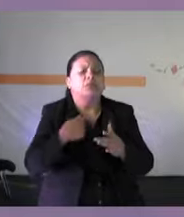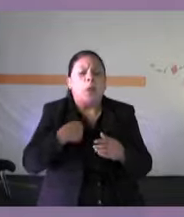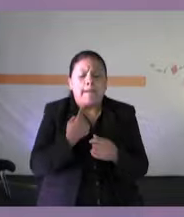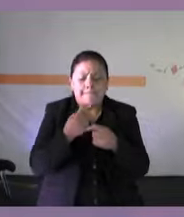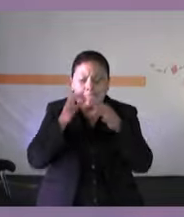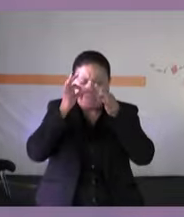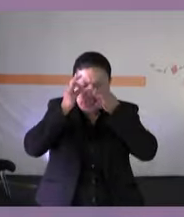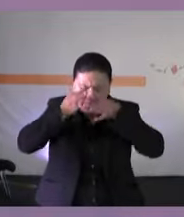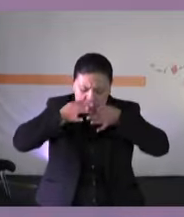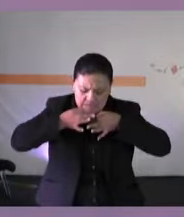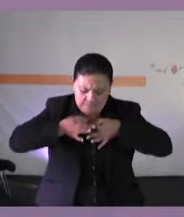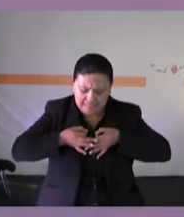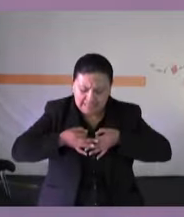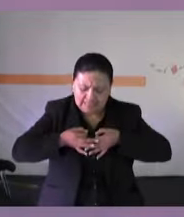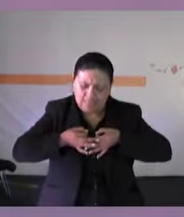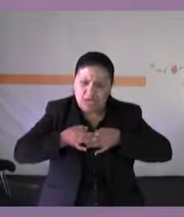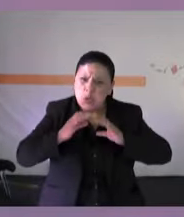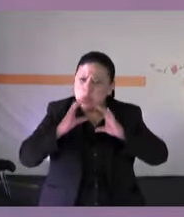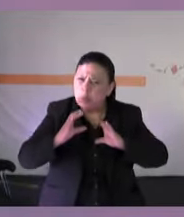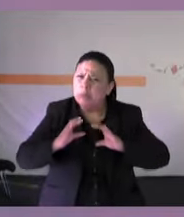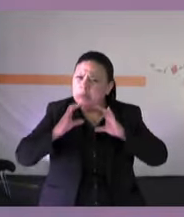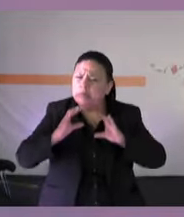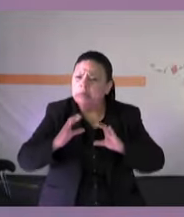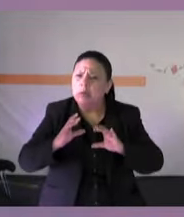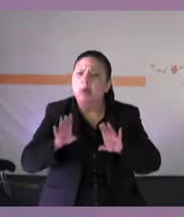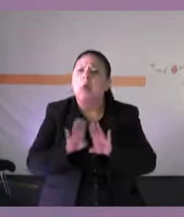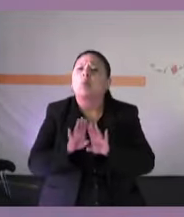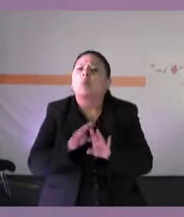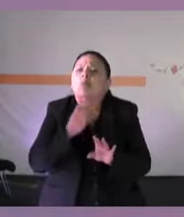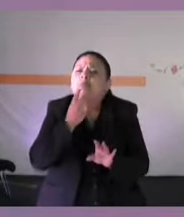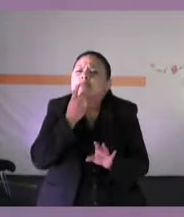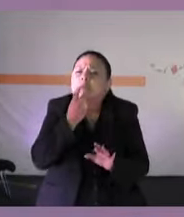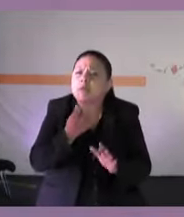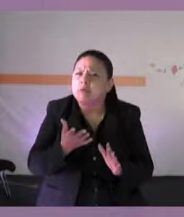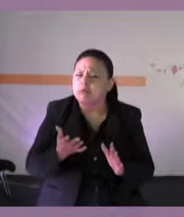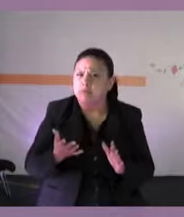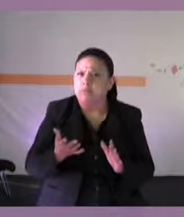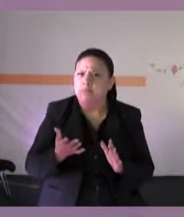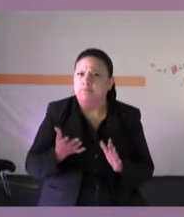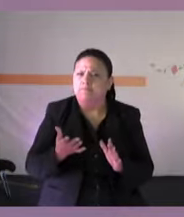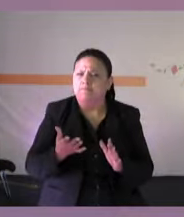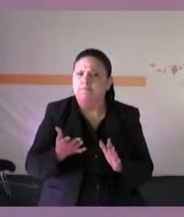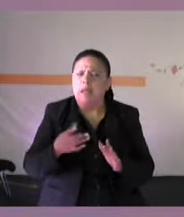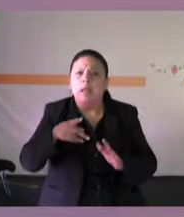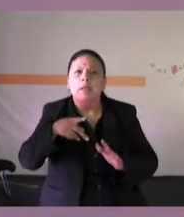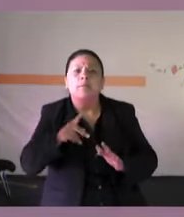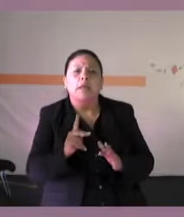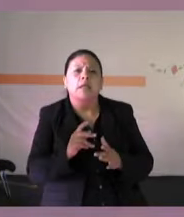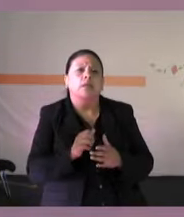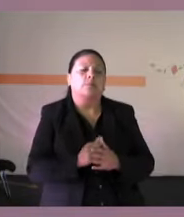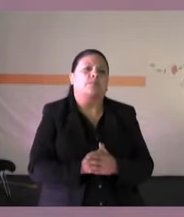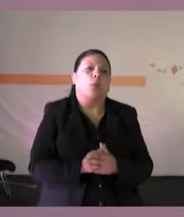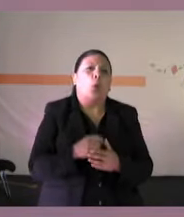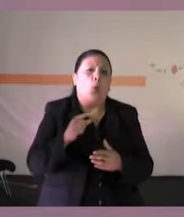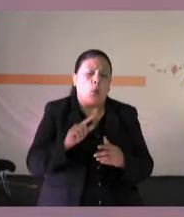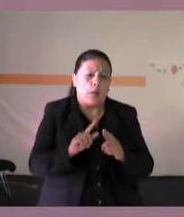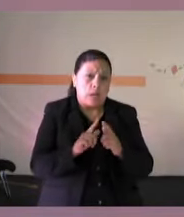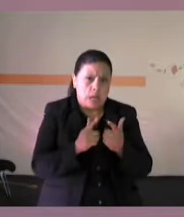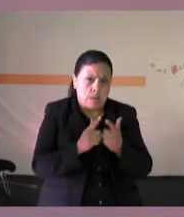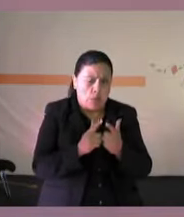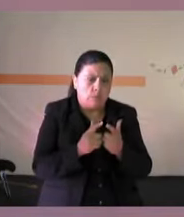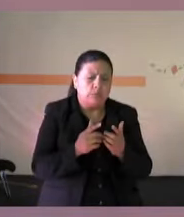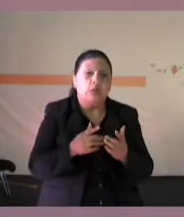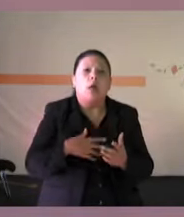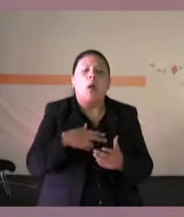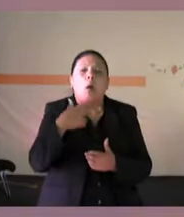dejar de escribir, porque además hay una cosa muy importante, y es que un tiraje de un libro